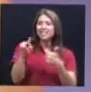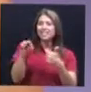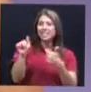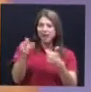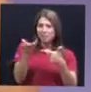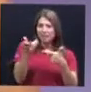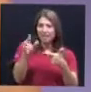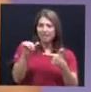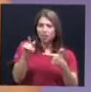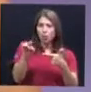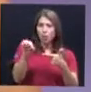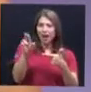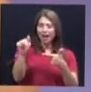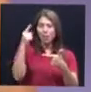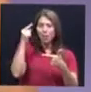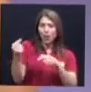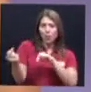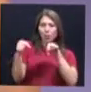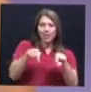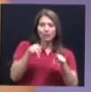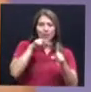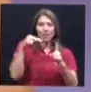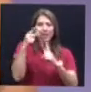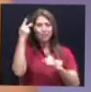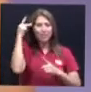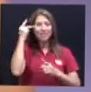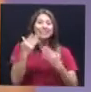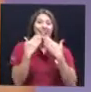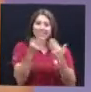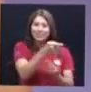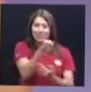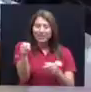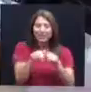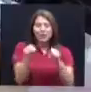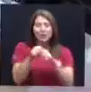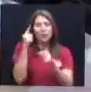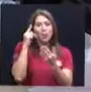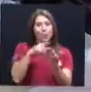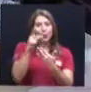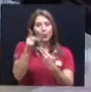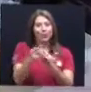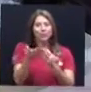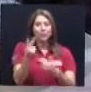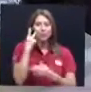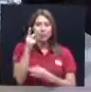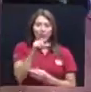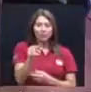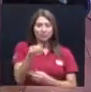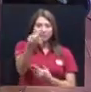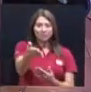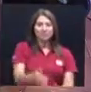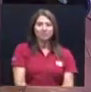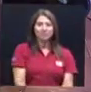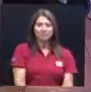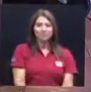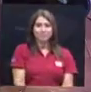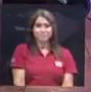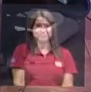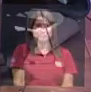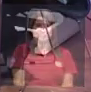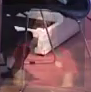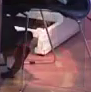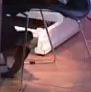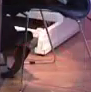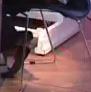siomara por habernos acompañado hoy a miradas políticas y gracias a ustedes por su audiencia nos vemos el próximo programa